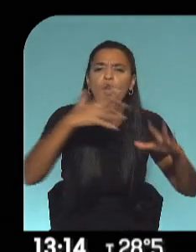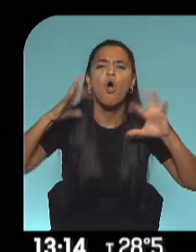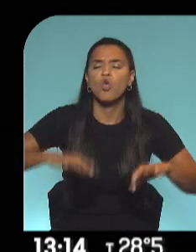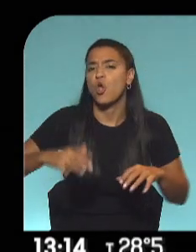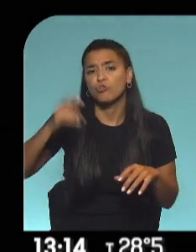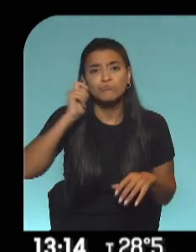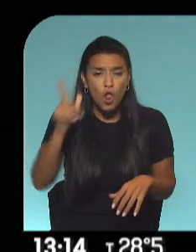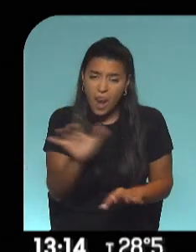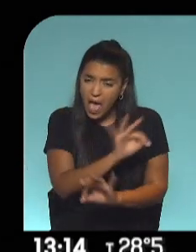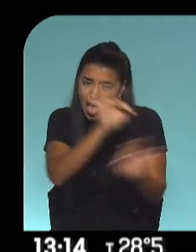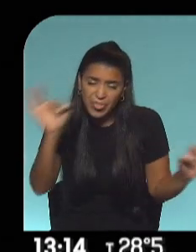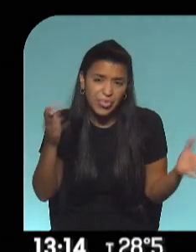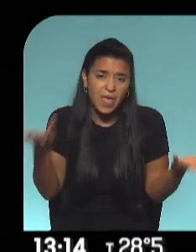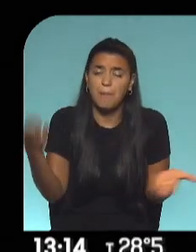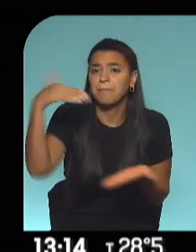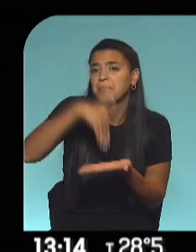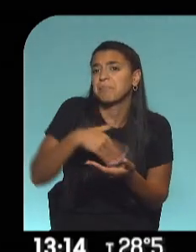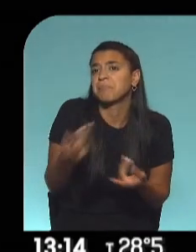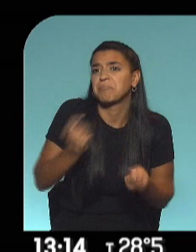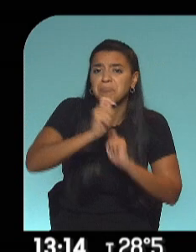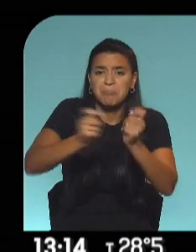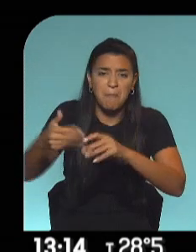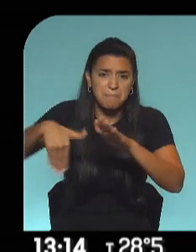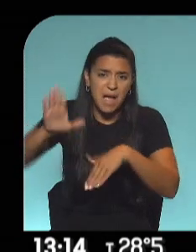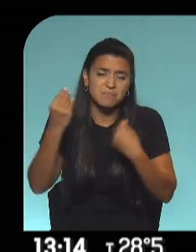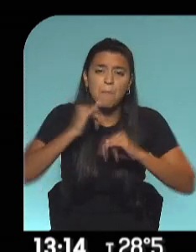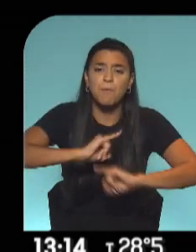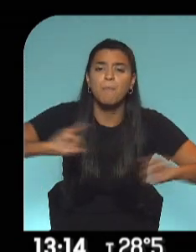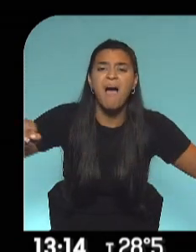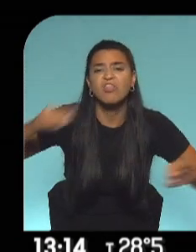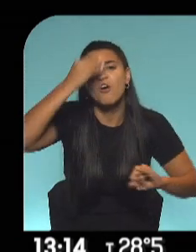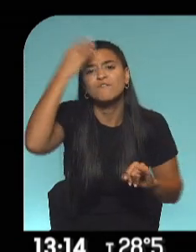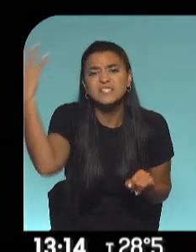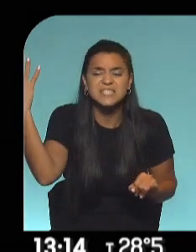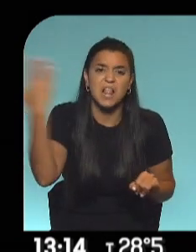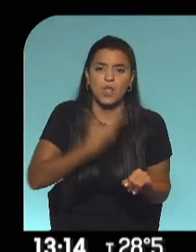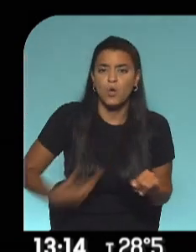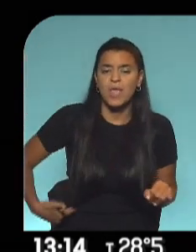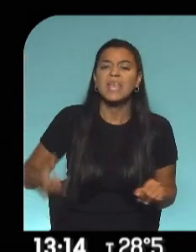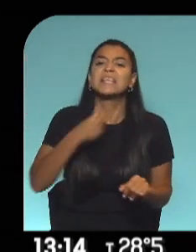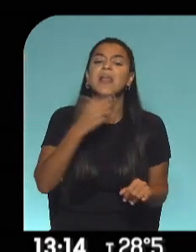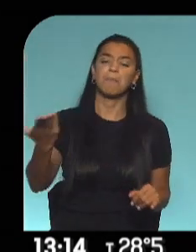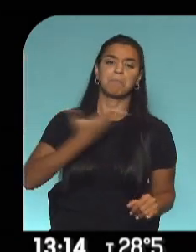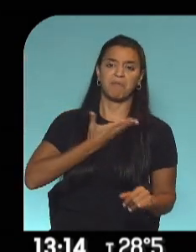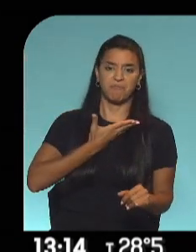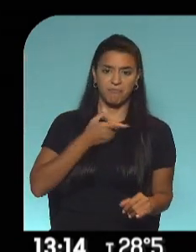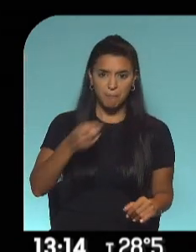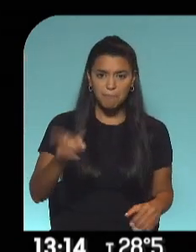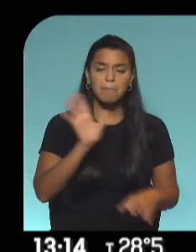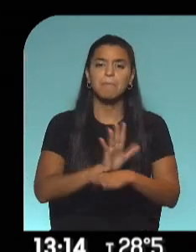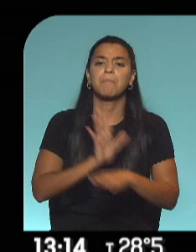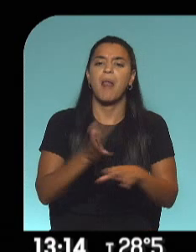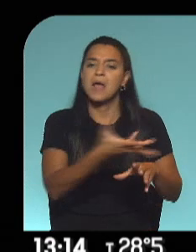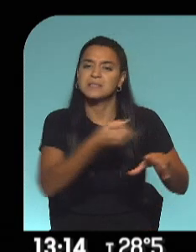lograrán nada. No tendrán más billones de los contribuyentes para la propaganda oficial del gobierno. Me quieren tumbar para seguir mamando de las